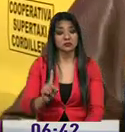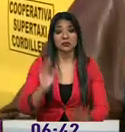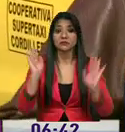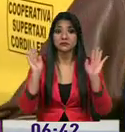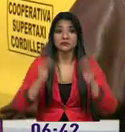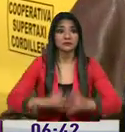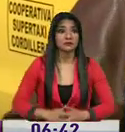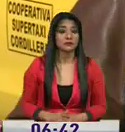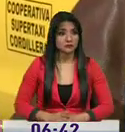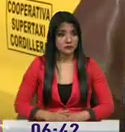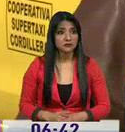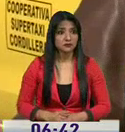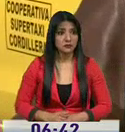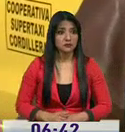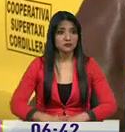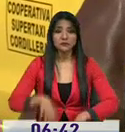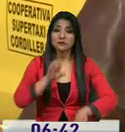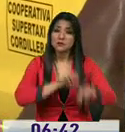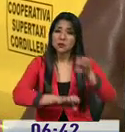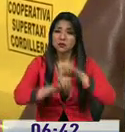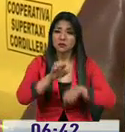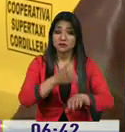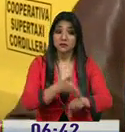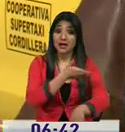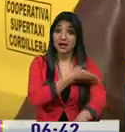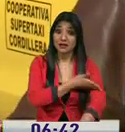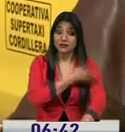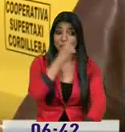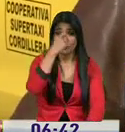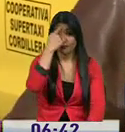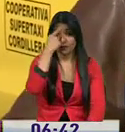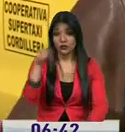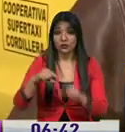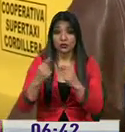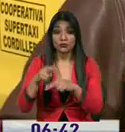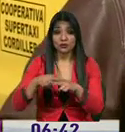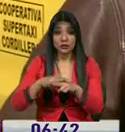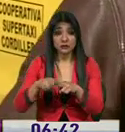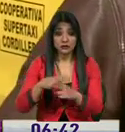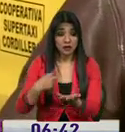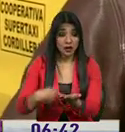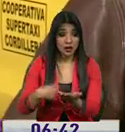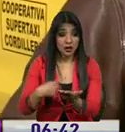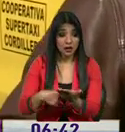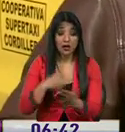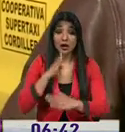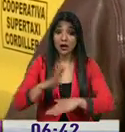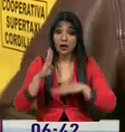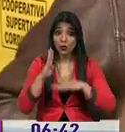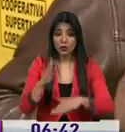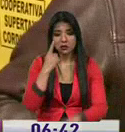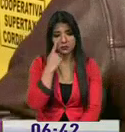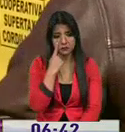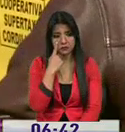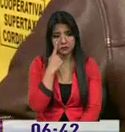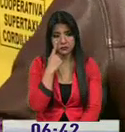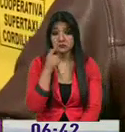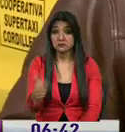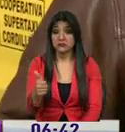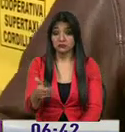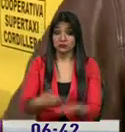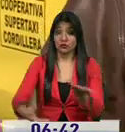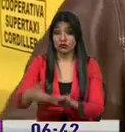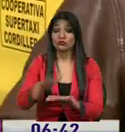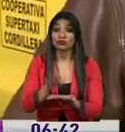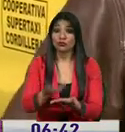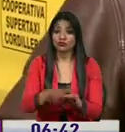Hará una evaluación de los acuerdos realizados y tomaremos las decisiones que más convengan a los intereses, no solo de los socios,